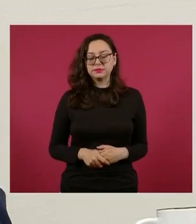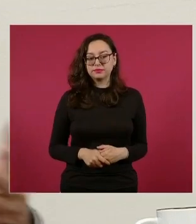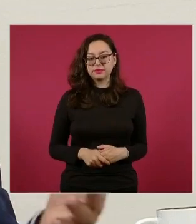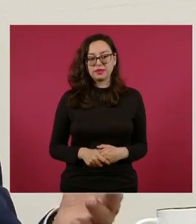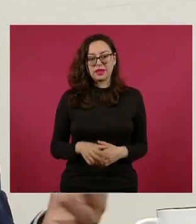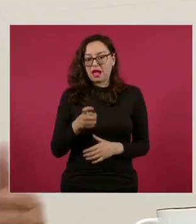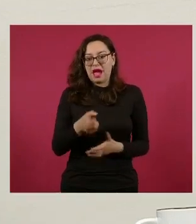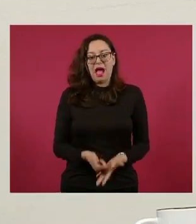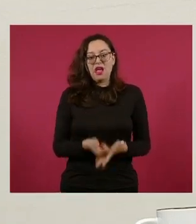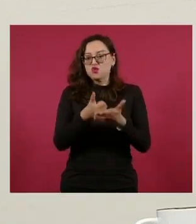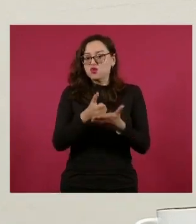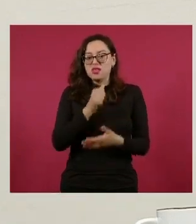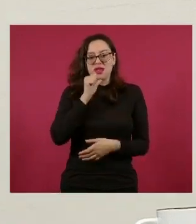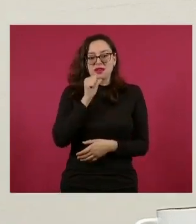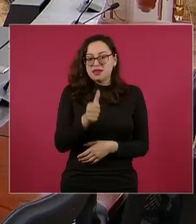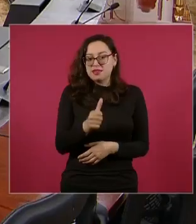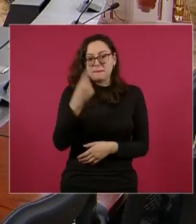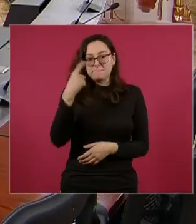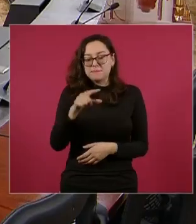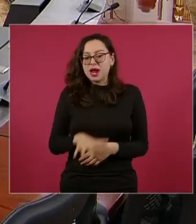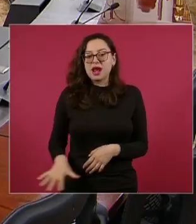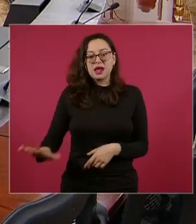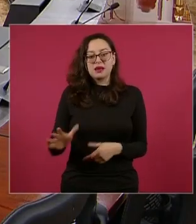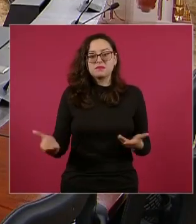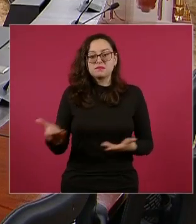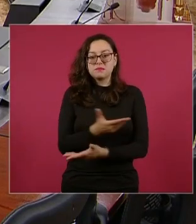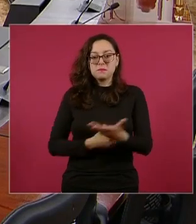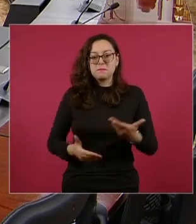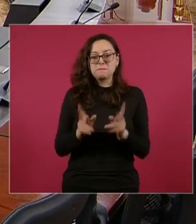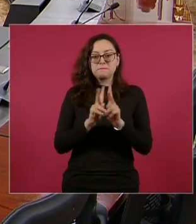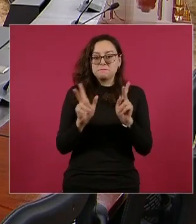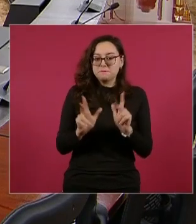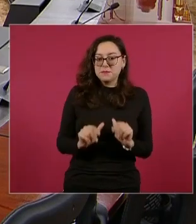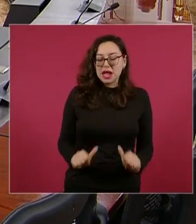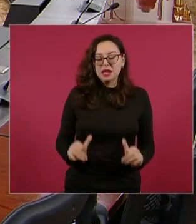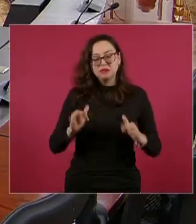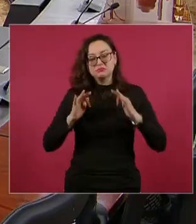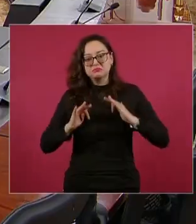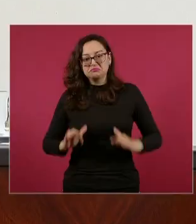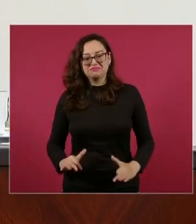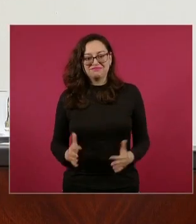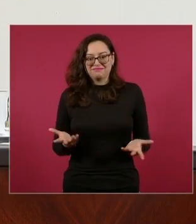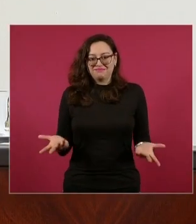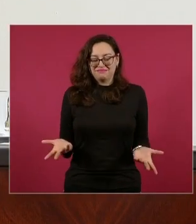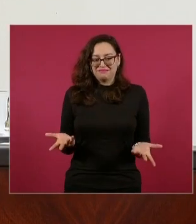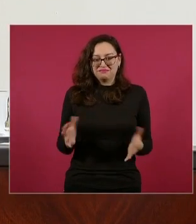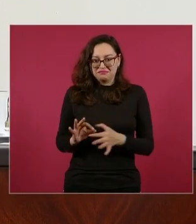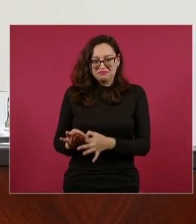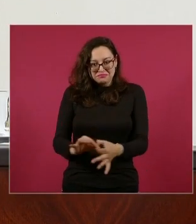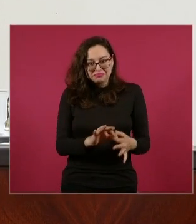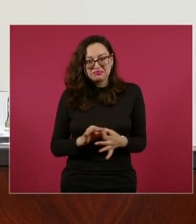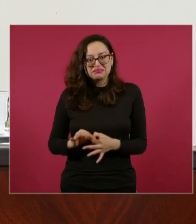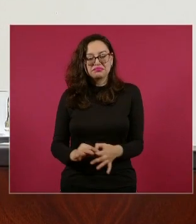Eso no ayuda a una convivencia pacífica, en armonía, en las